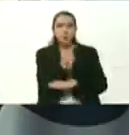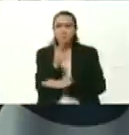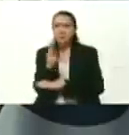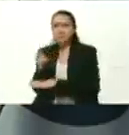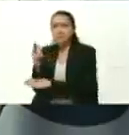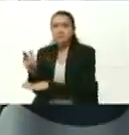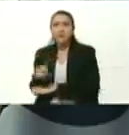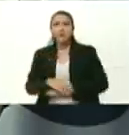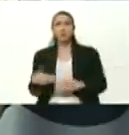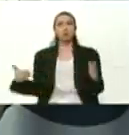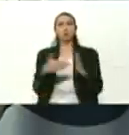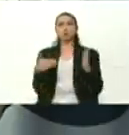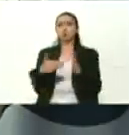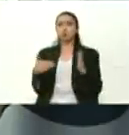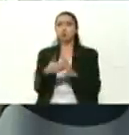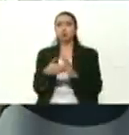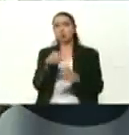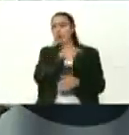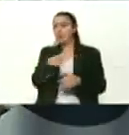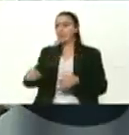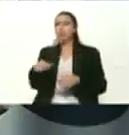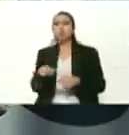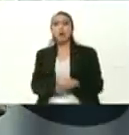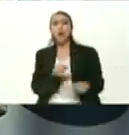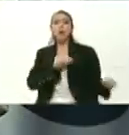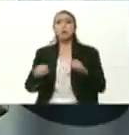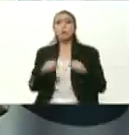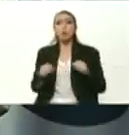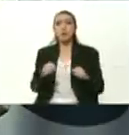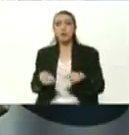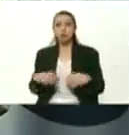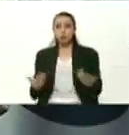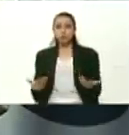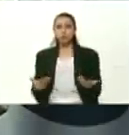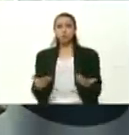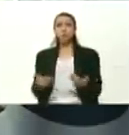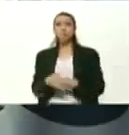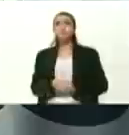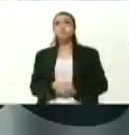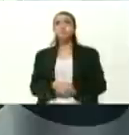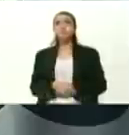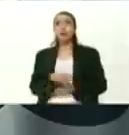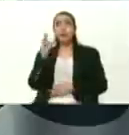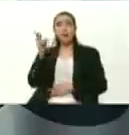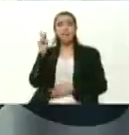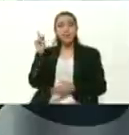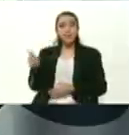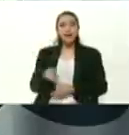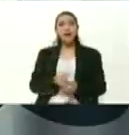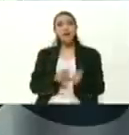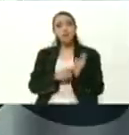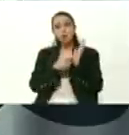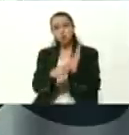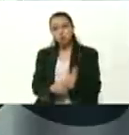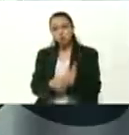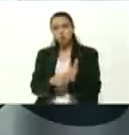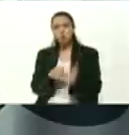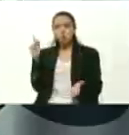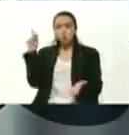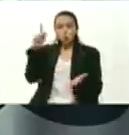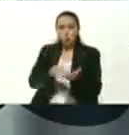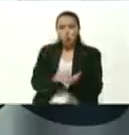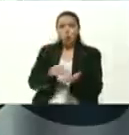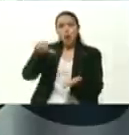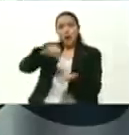a mansalva a lo que se moviera, desde las escalinatas de Petare hasta el propio centro